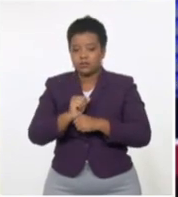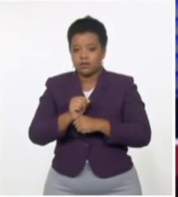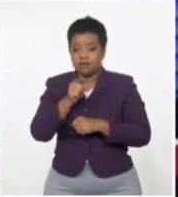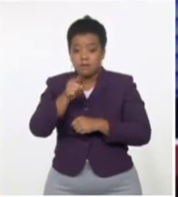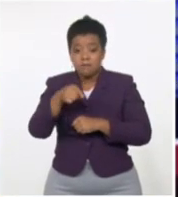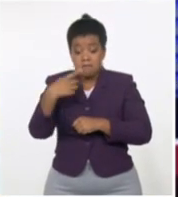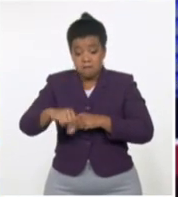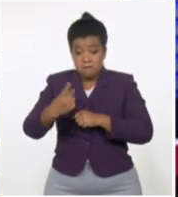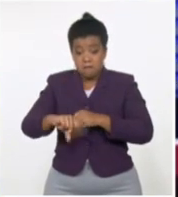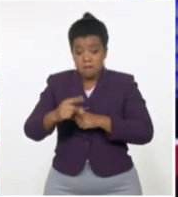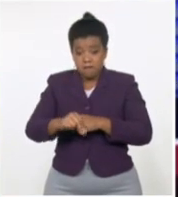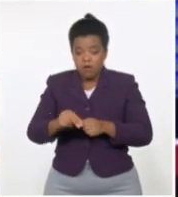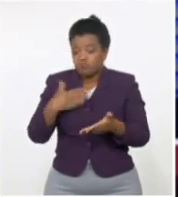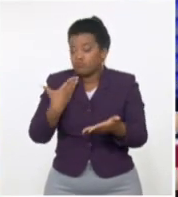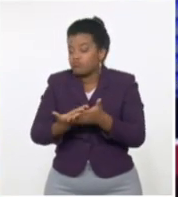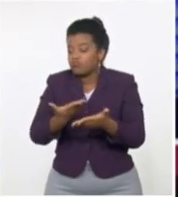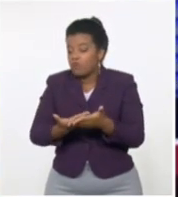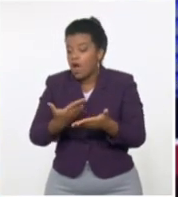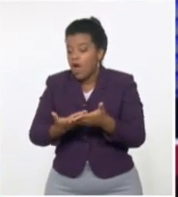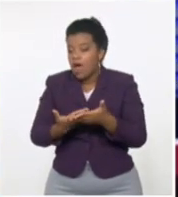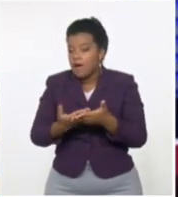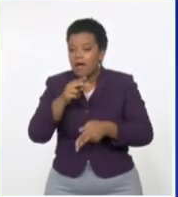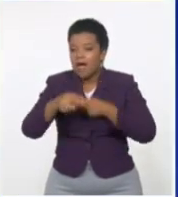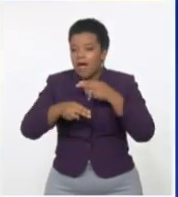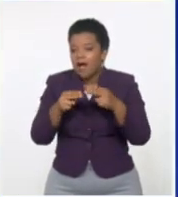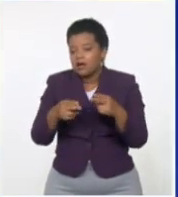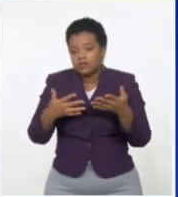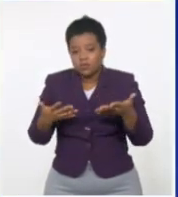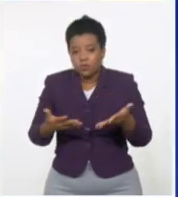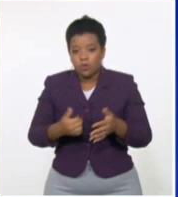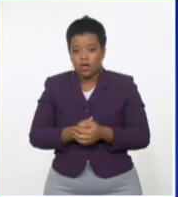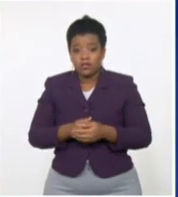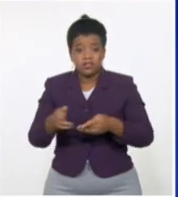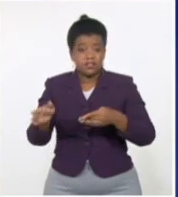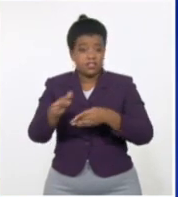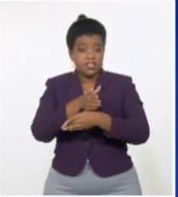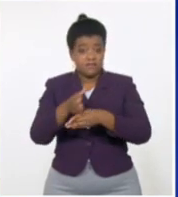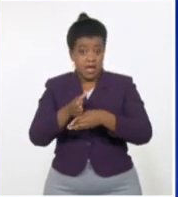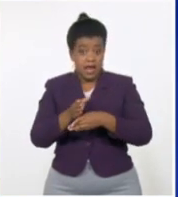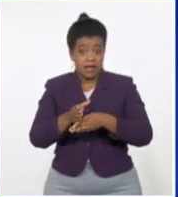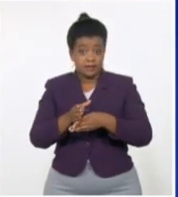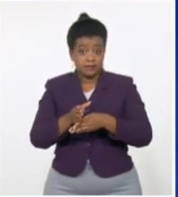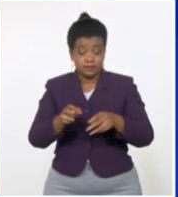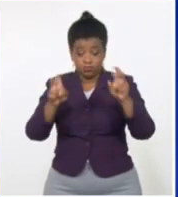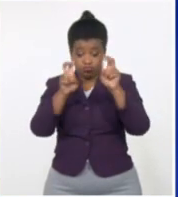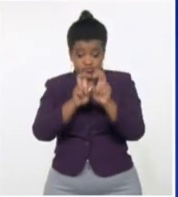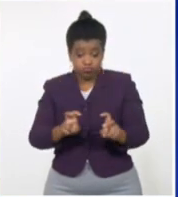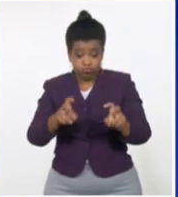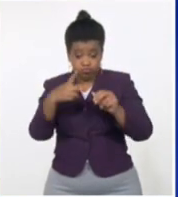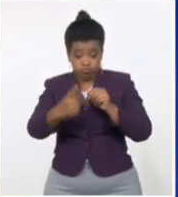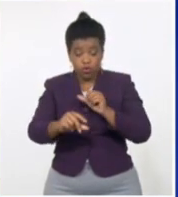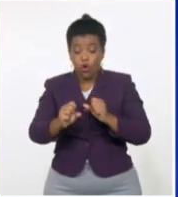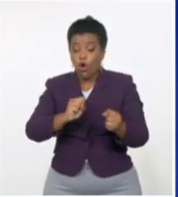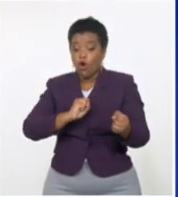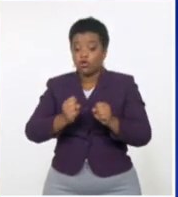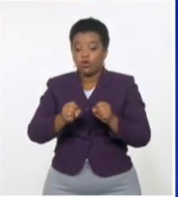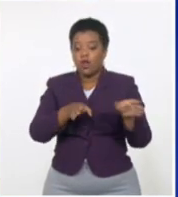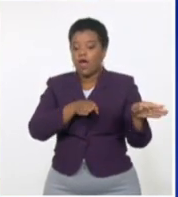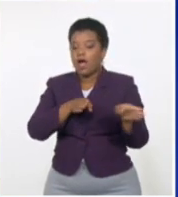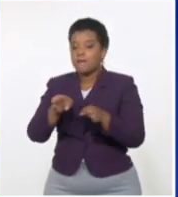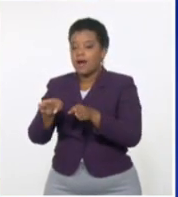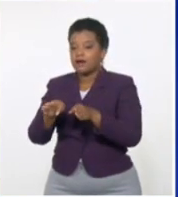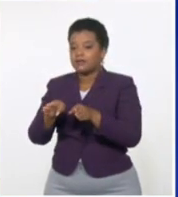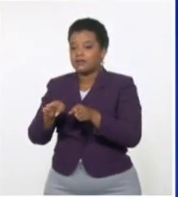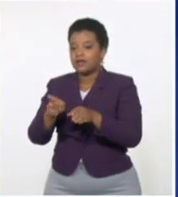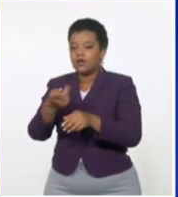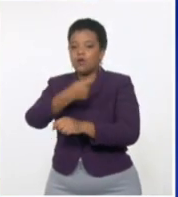doctora? Porque usted me hablaba de las diferencias entre un estudio de intervención controlada y la intervención poblacional que tendrá lugar